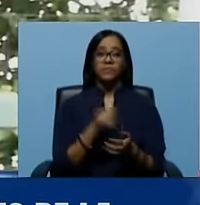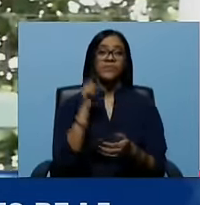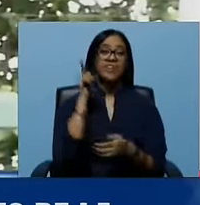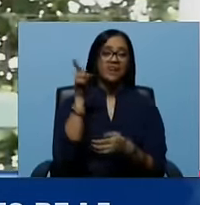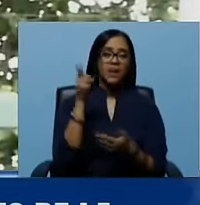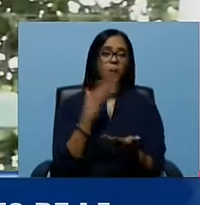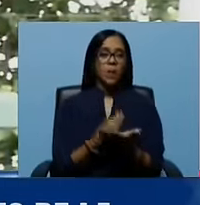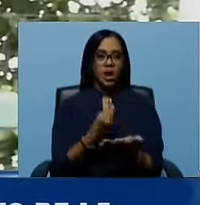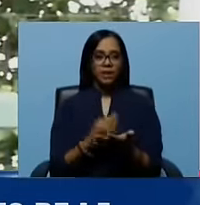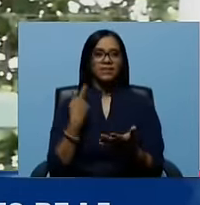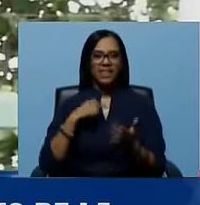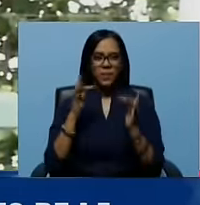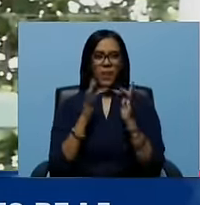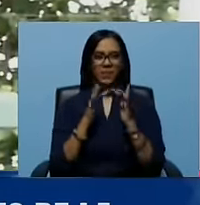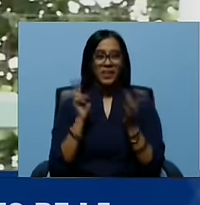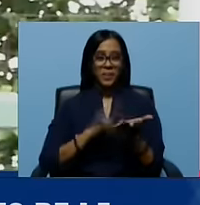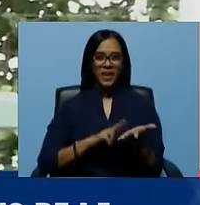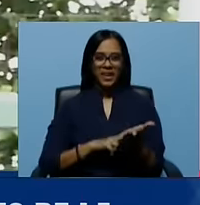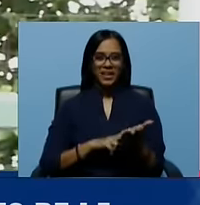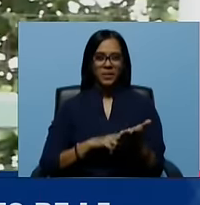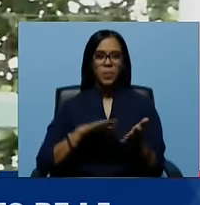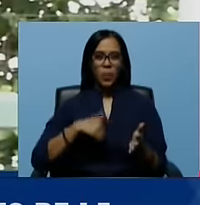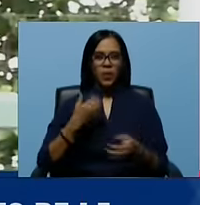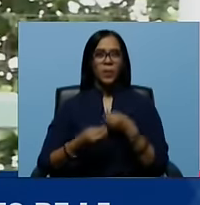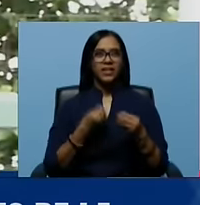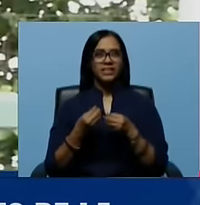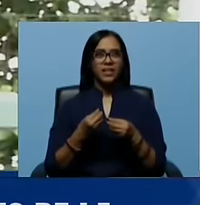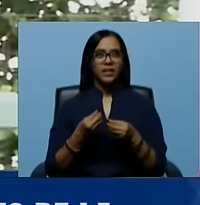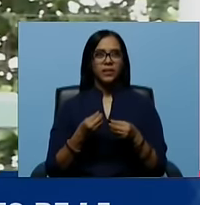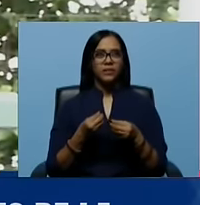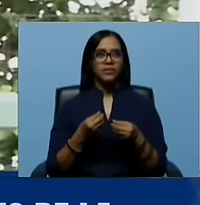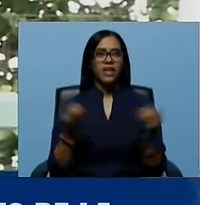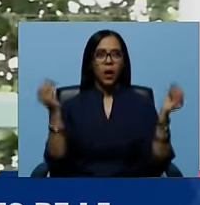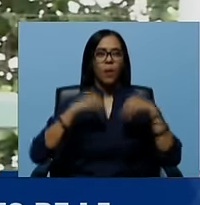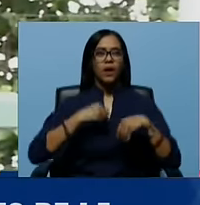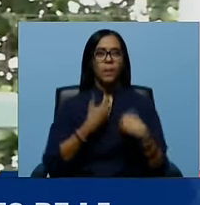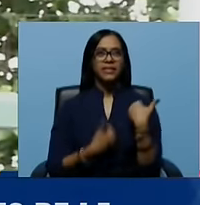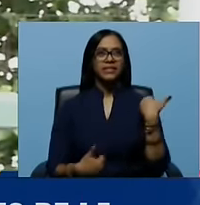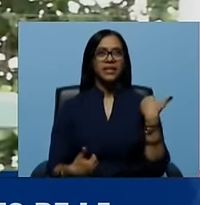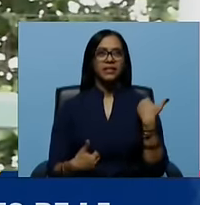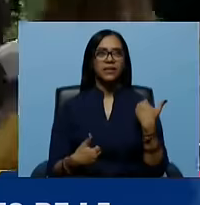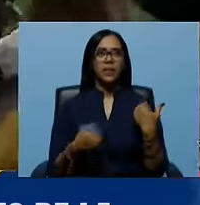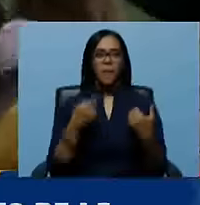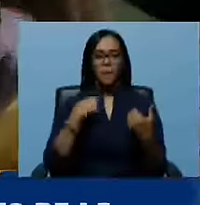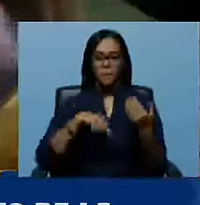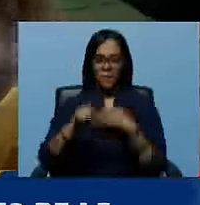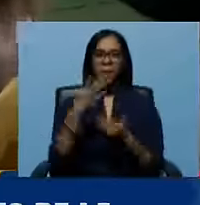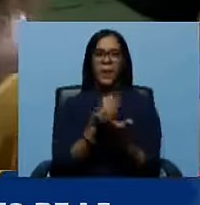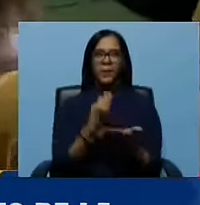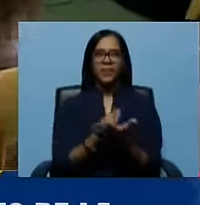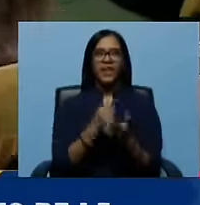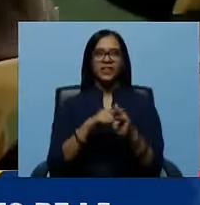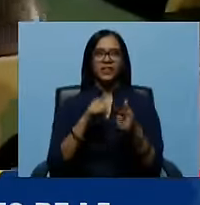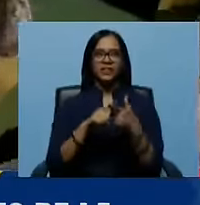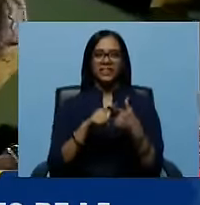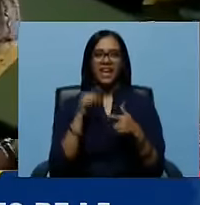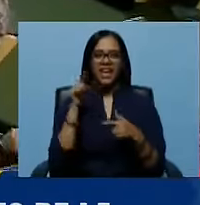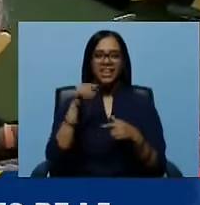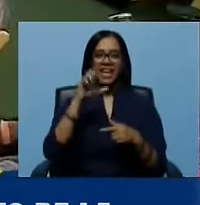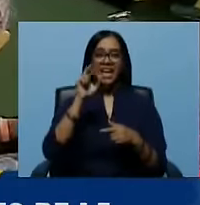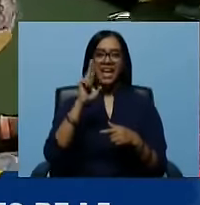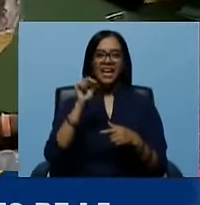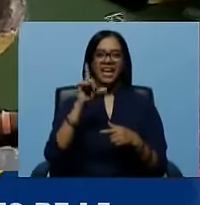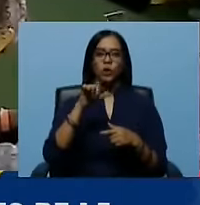Monagas tenemos un pase, ¿verdad? ¿Podemos hacerlo de una vez? ¿Está de acuerdo, presidente? Vamos a Monagas, entonces. Allí está un tocayo, Ernesto